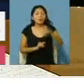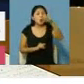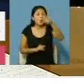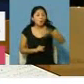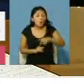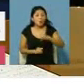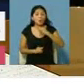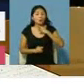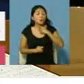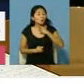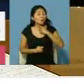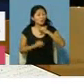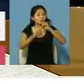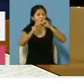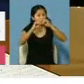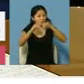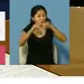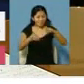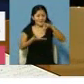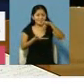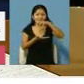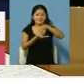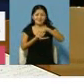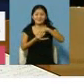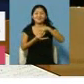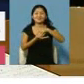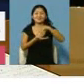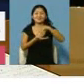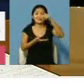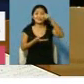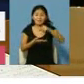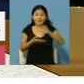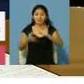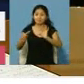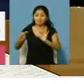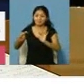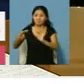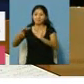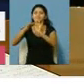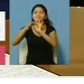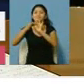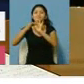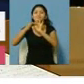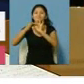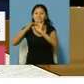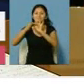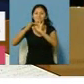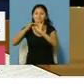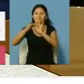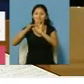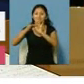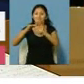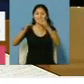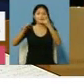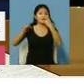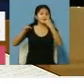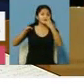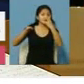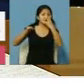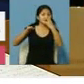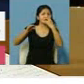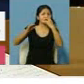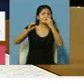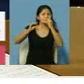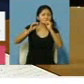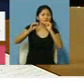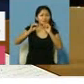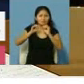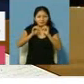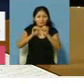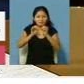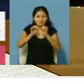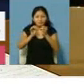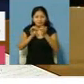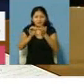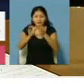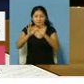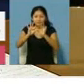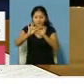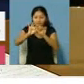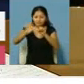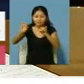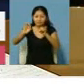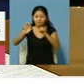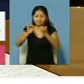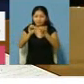Cauchari. Cauchari ya está interconectado, ya está nuestra energía recorriendo las redes